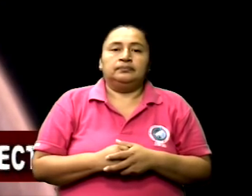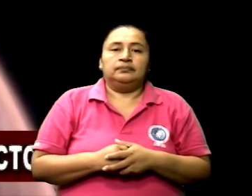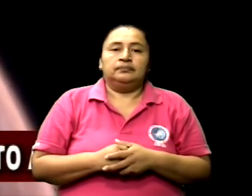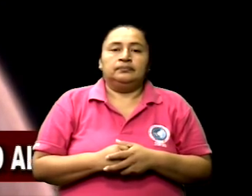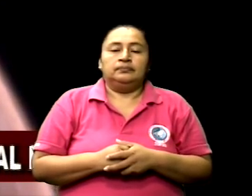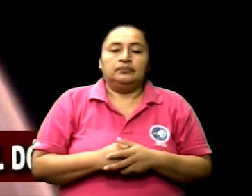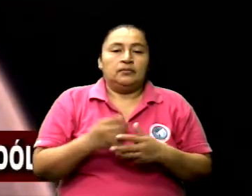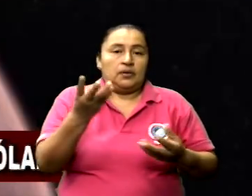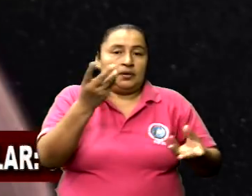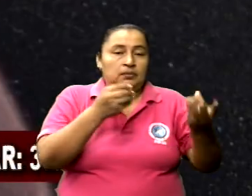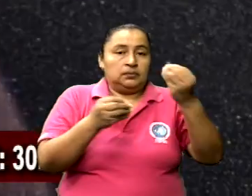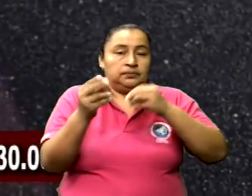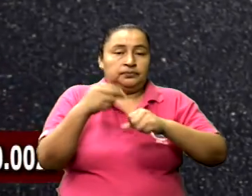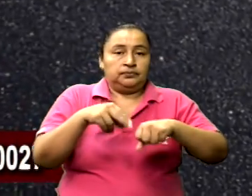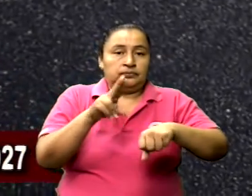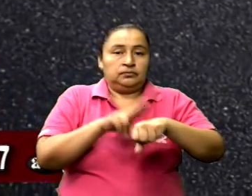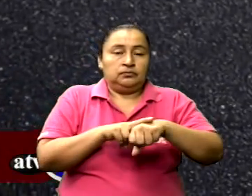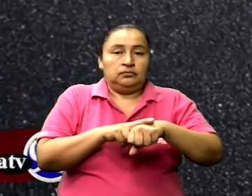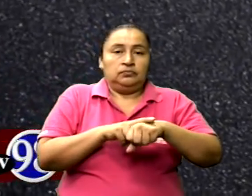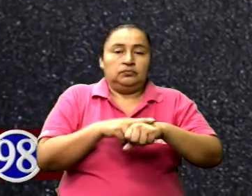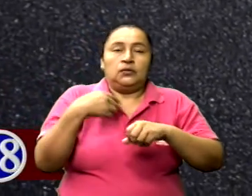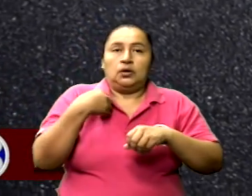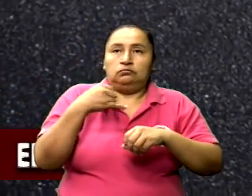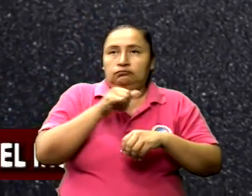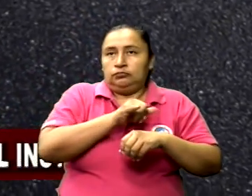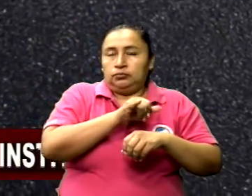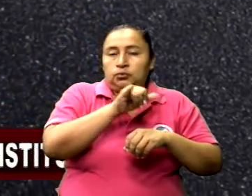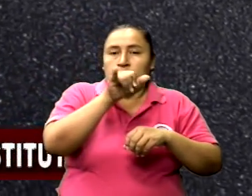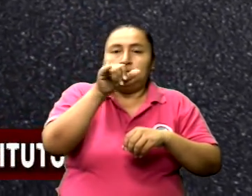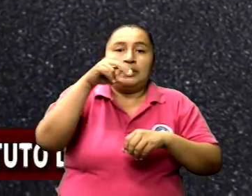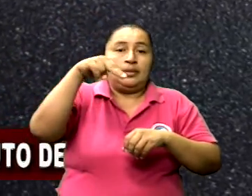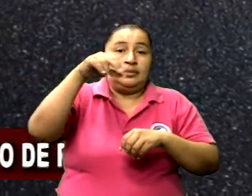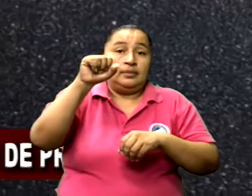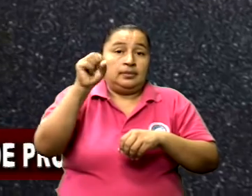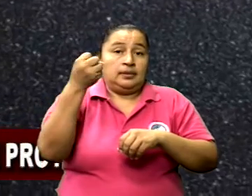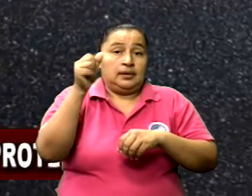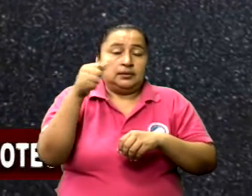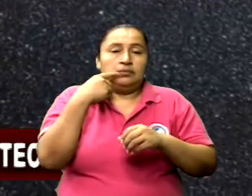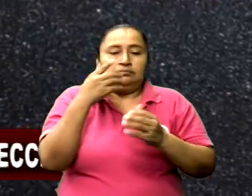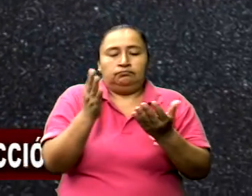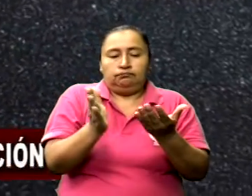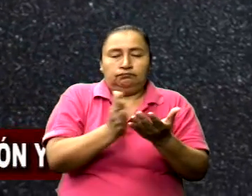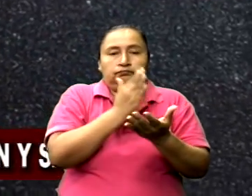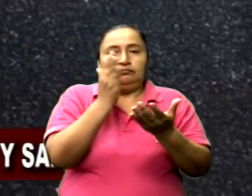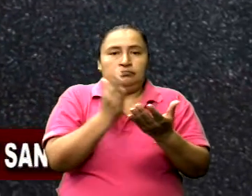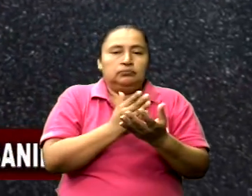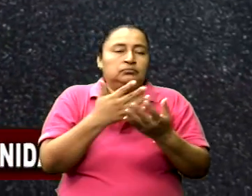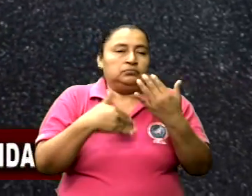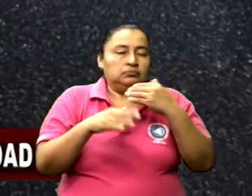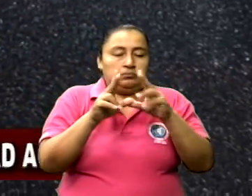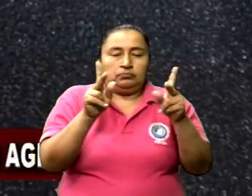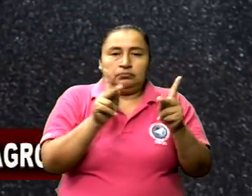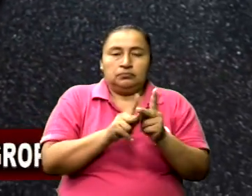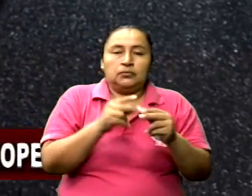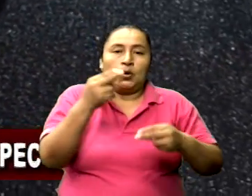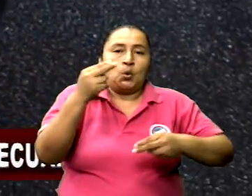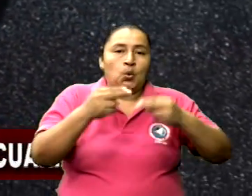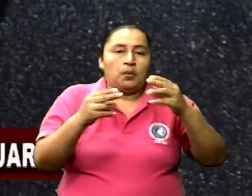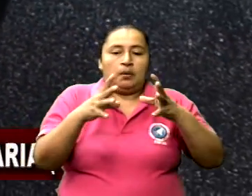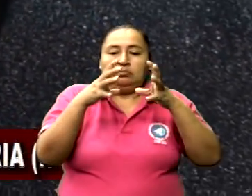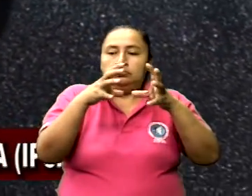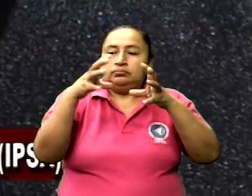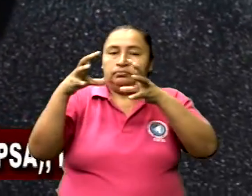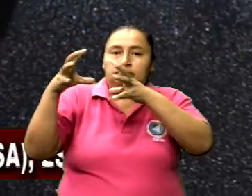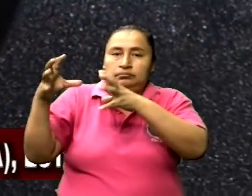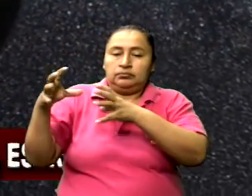La Administración Nacional de Aeronáutica y el Espacio, NASA, presentó el catálogo más completo y desarrollado del número de planetas